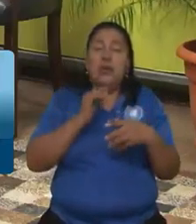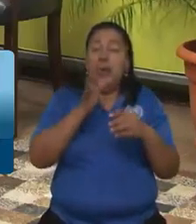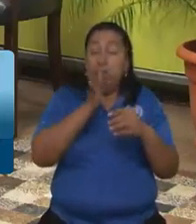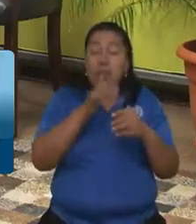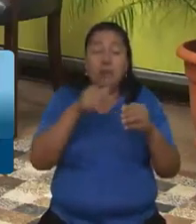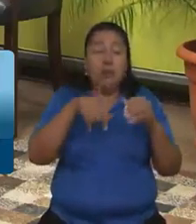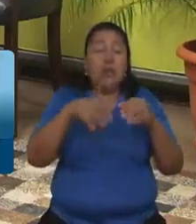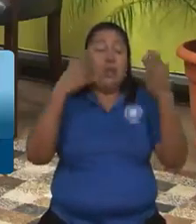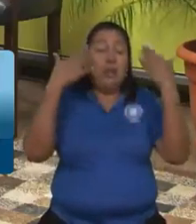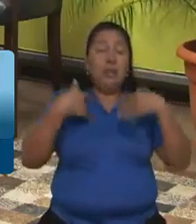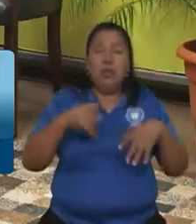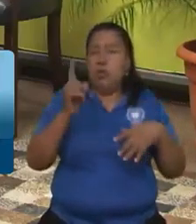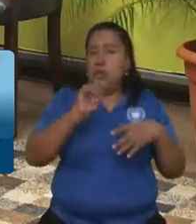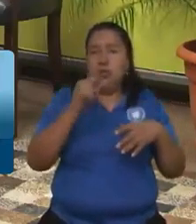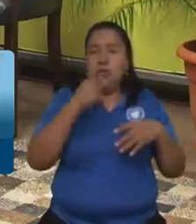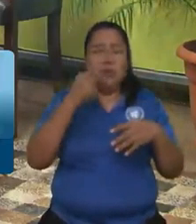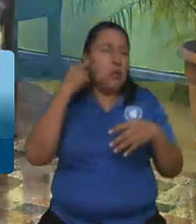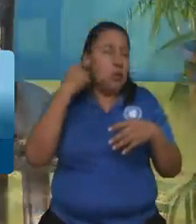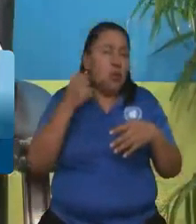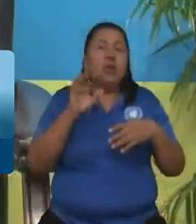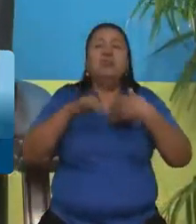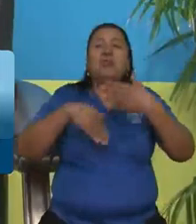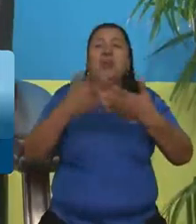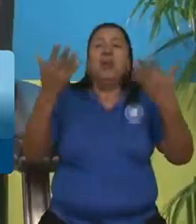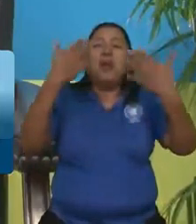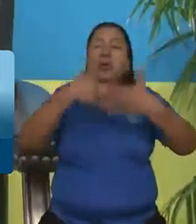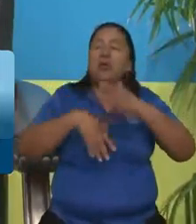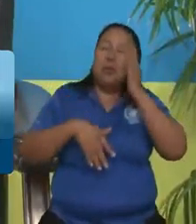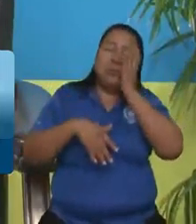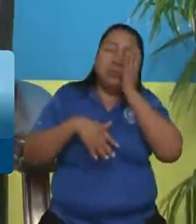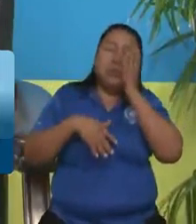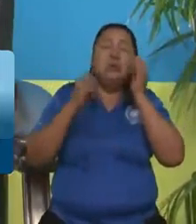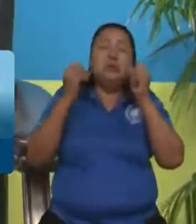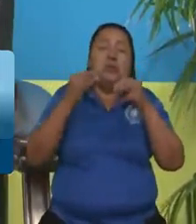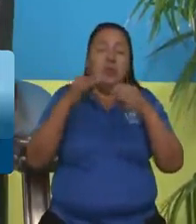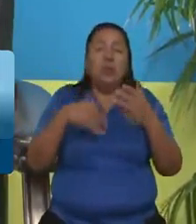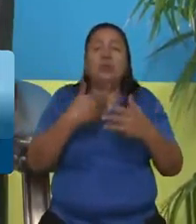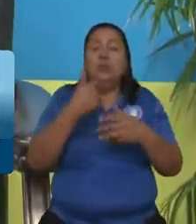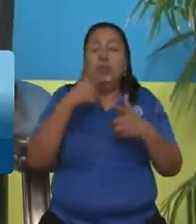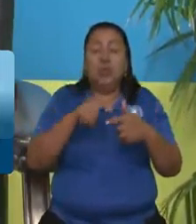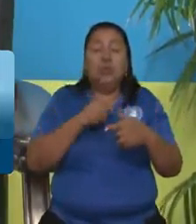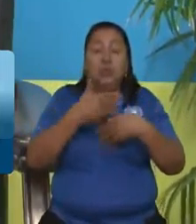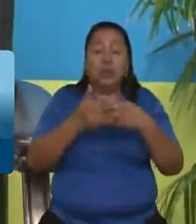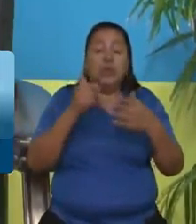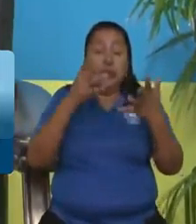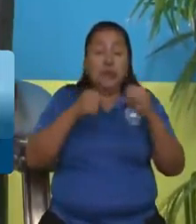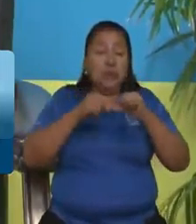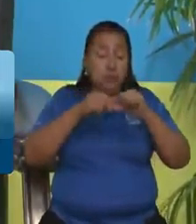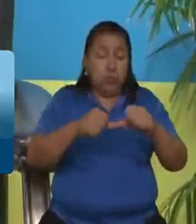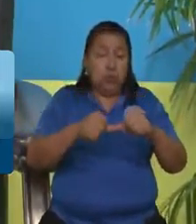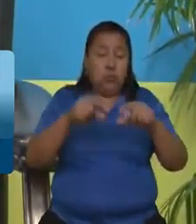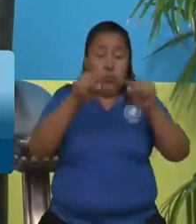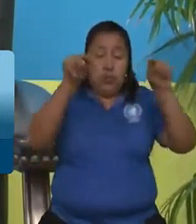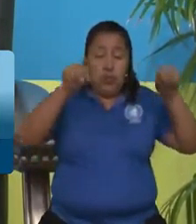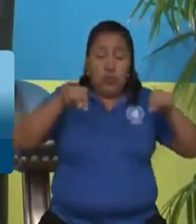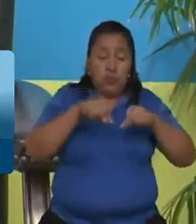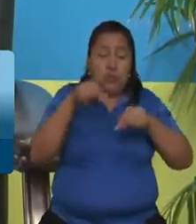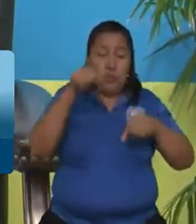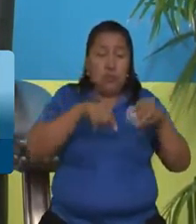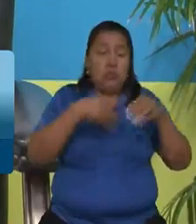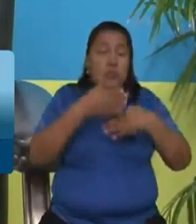Pues. Precisamente el dolor de oído o la reacción después de que se nos introduce agua en el oído viene en la noche. ¿Por qué se da hasta ese momento?